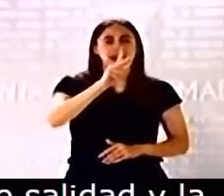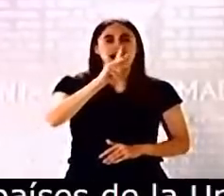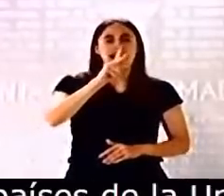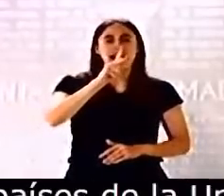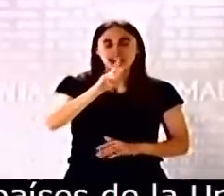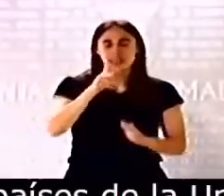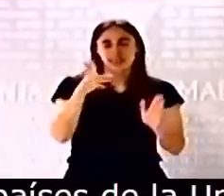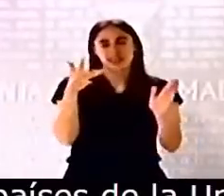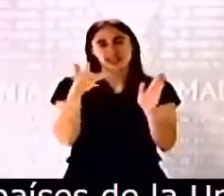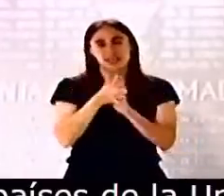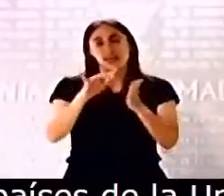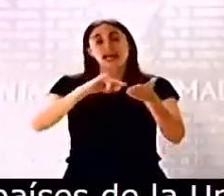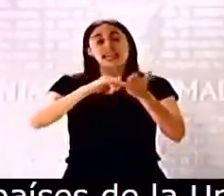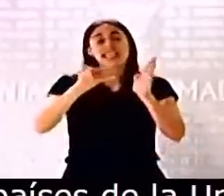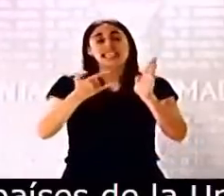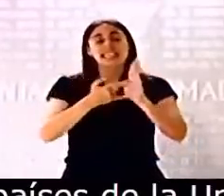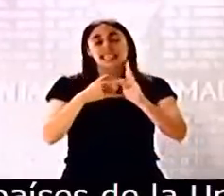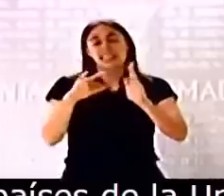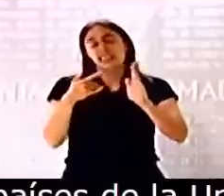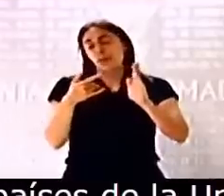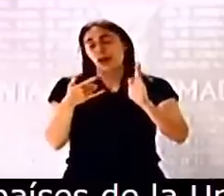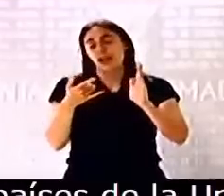sistema interoperable